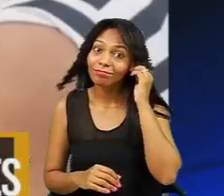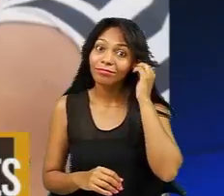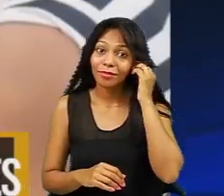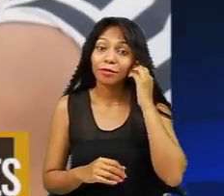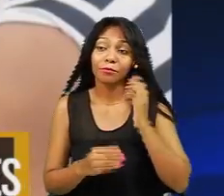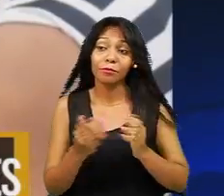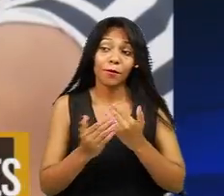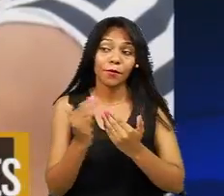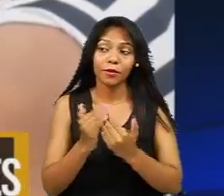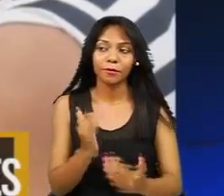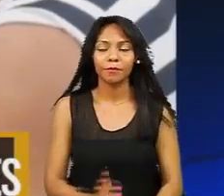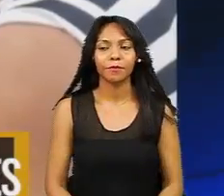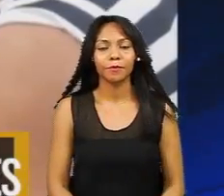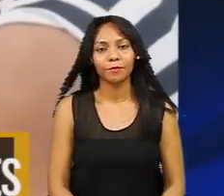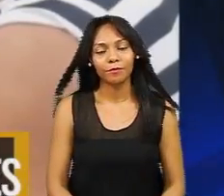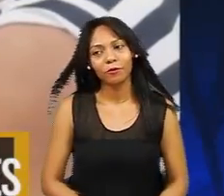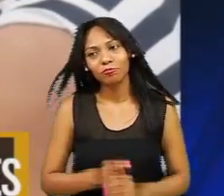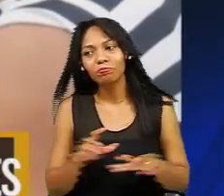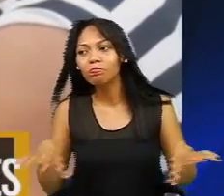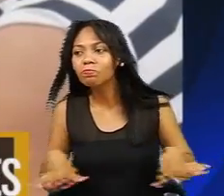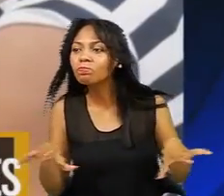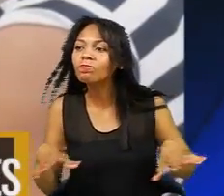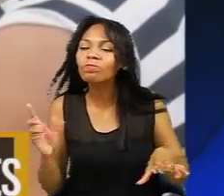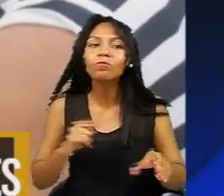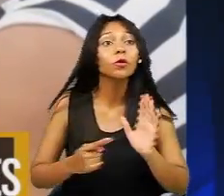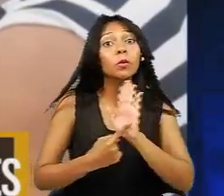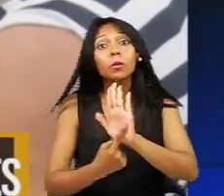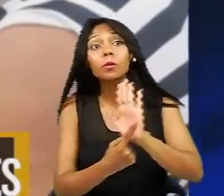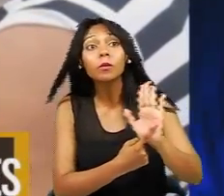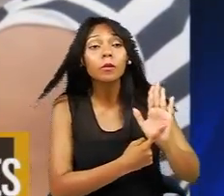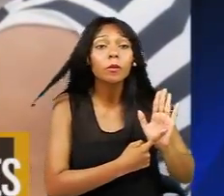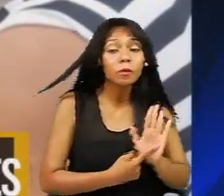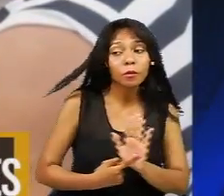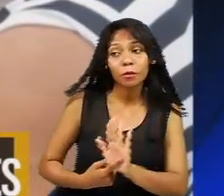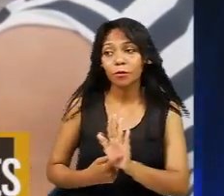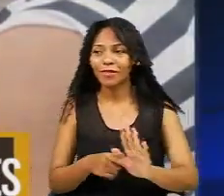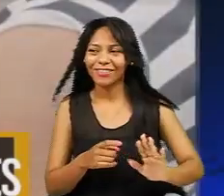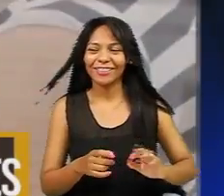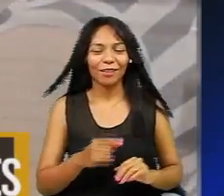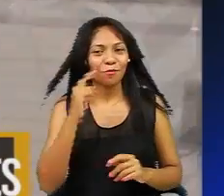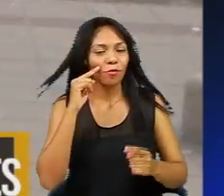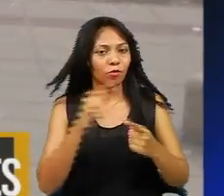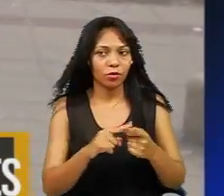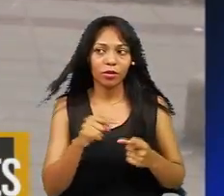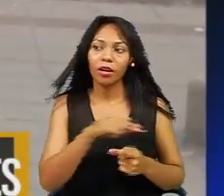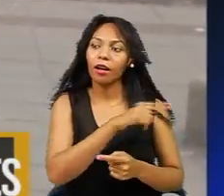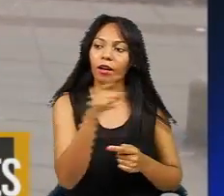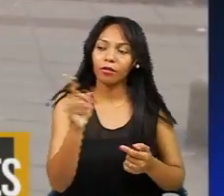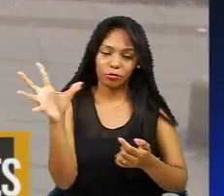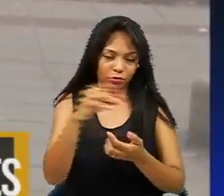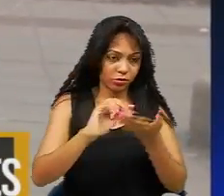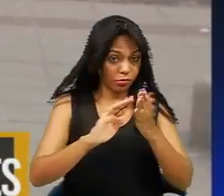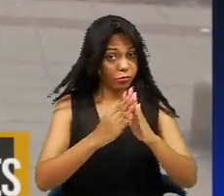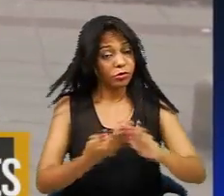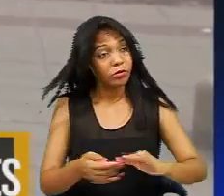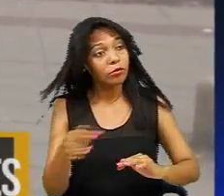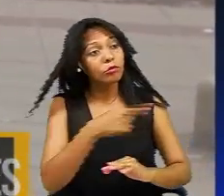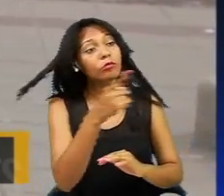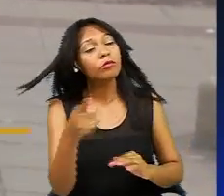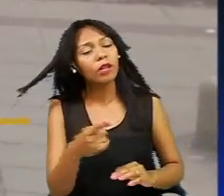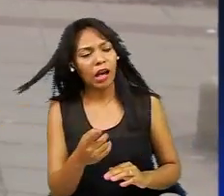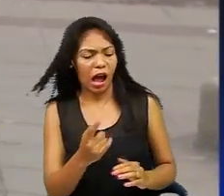celular. La campaña continuará recorriendo los lugares donde más se vende y se compran los celulares en la ciudad, diciéndole a la comunidad cómo no acceder a